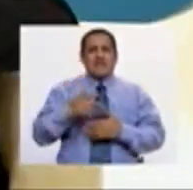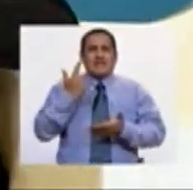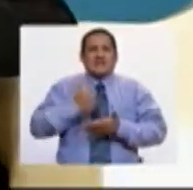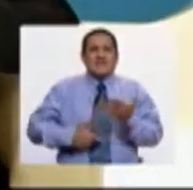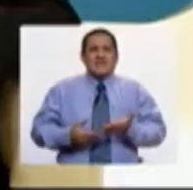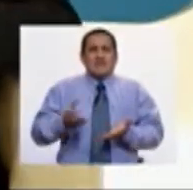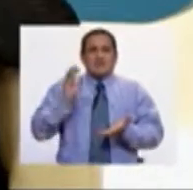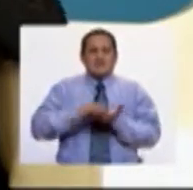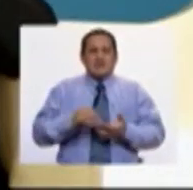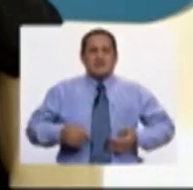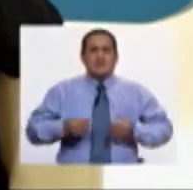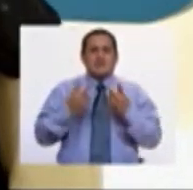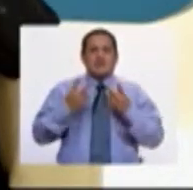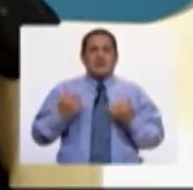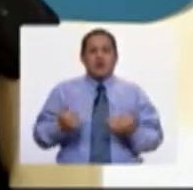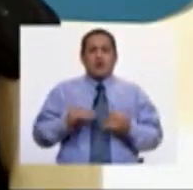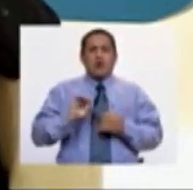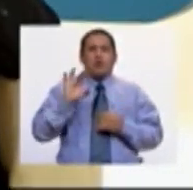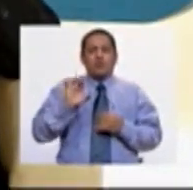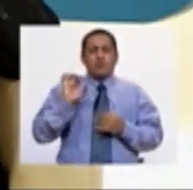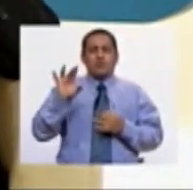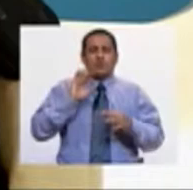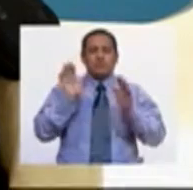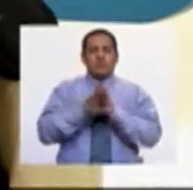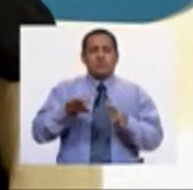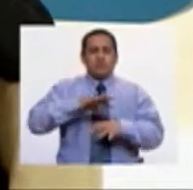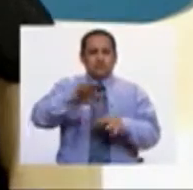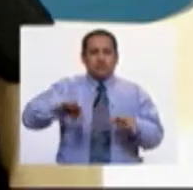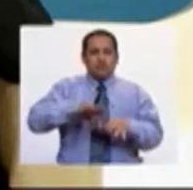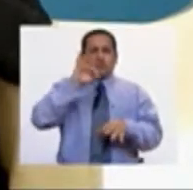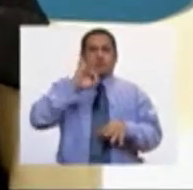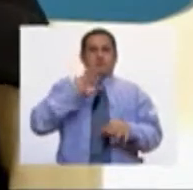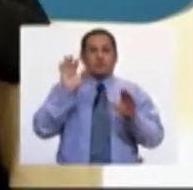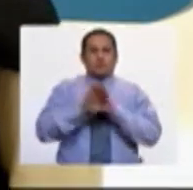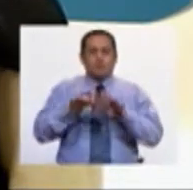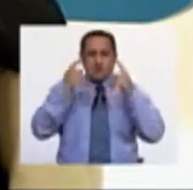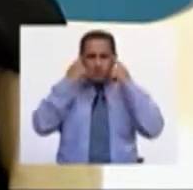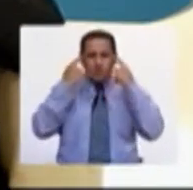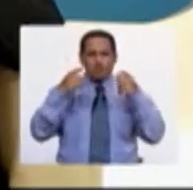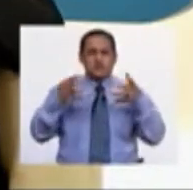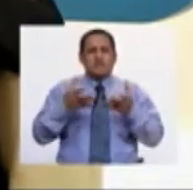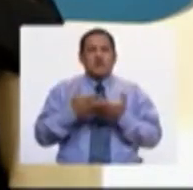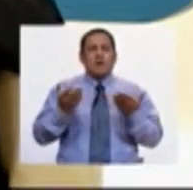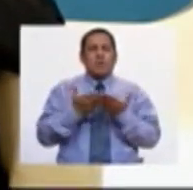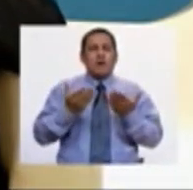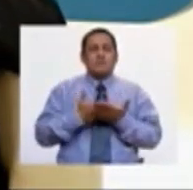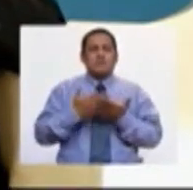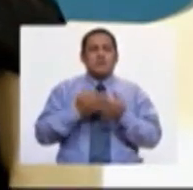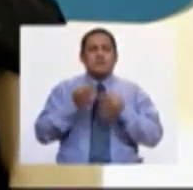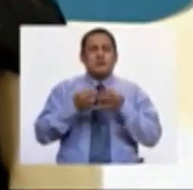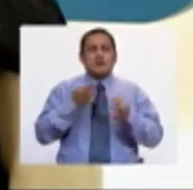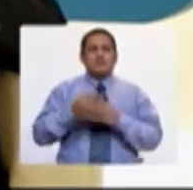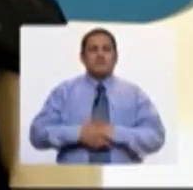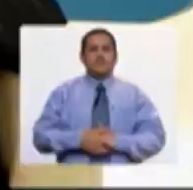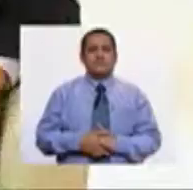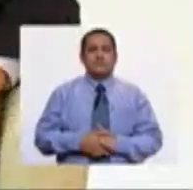más? Además de esto, hay otros casos como el sorteo, la objeción de conciencia, en fin. ¿Qué otro caso quisiera